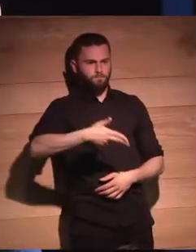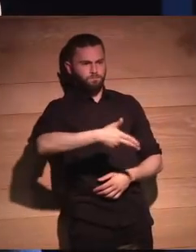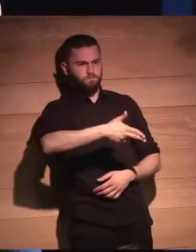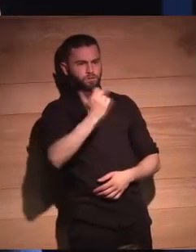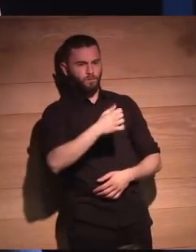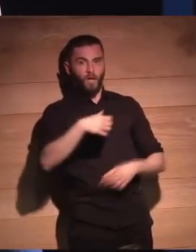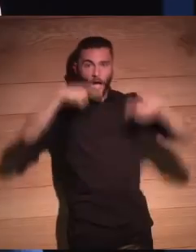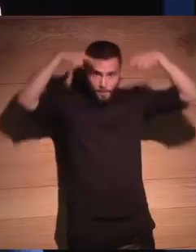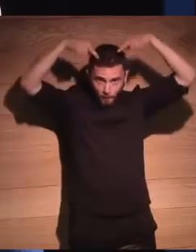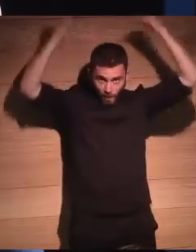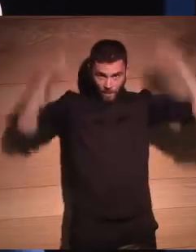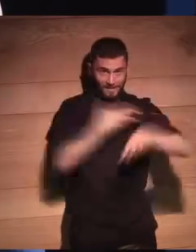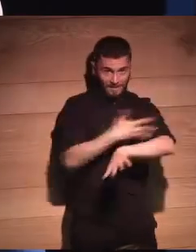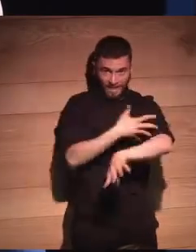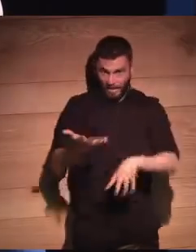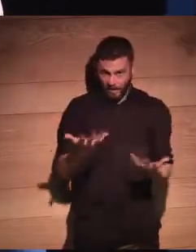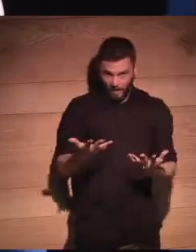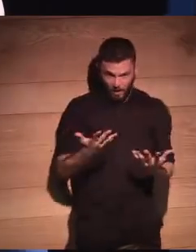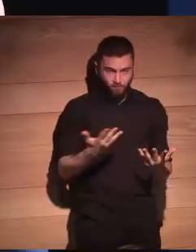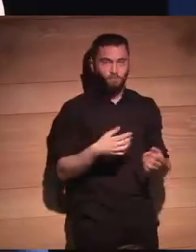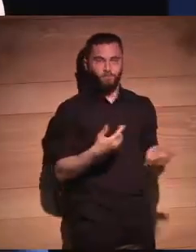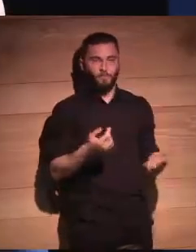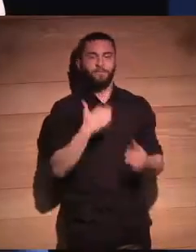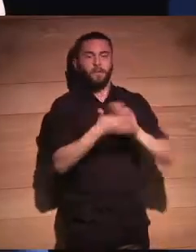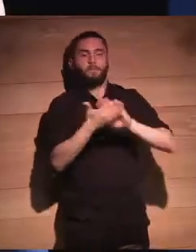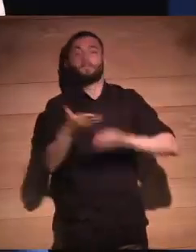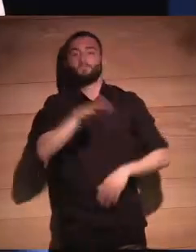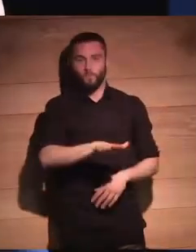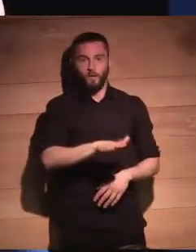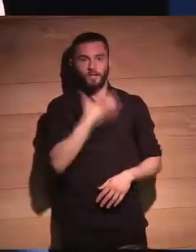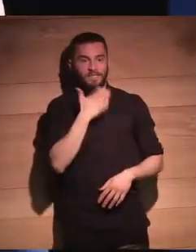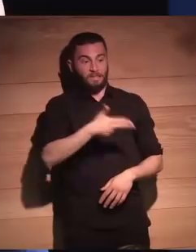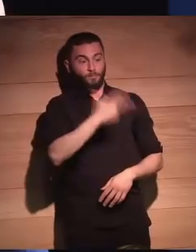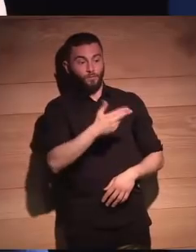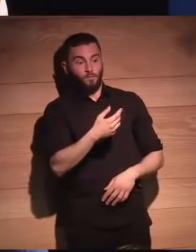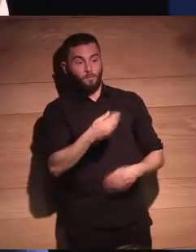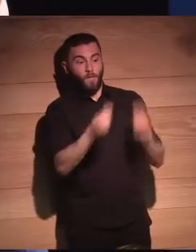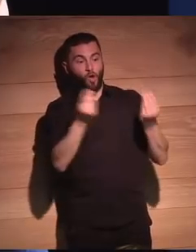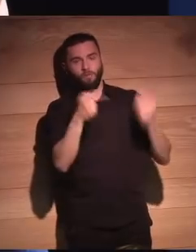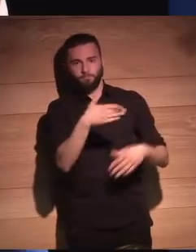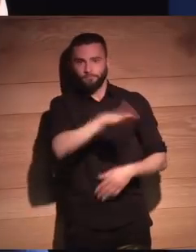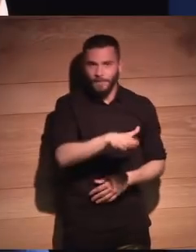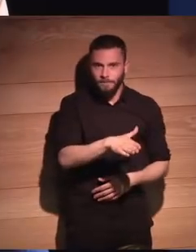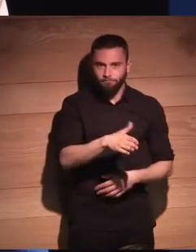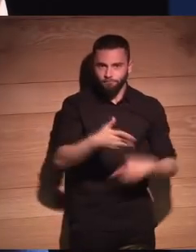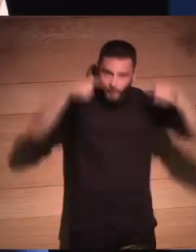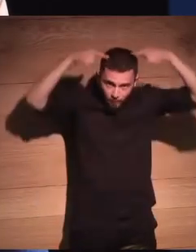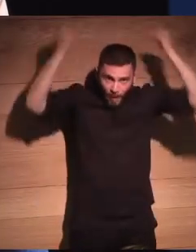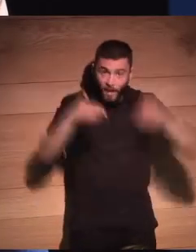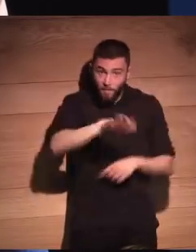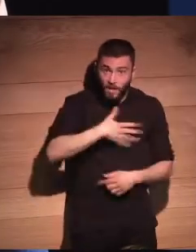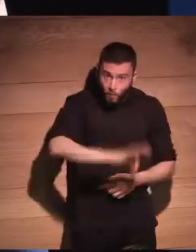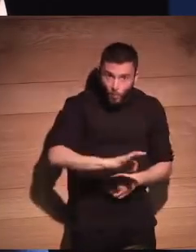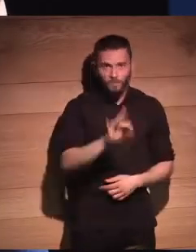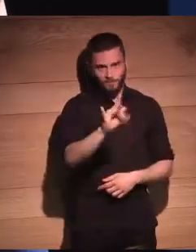Es decir, sangra. Quiero decir que está a punto de morir, ¿no? Si hubiera estado el tiro un poquito más acertado. O sea, que se puede matar a Batman. Sí,